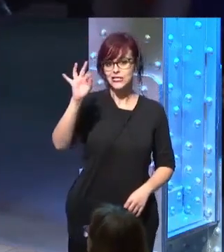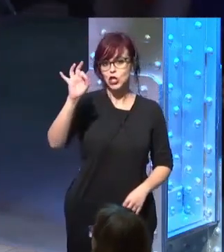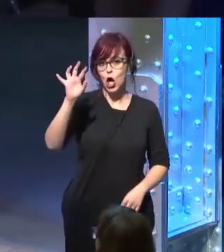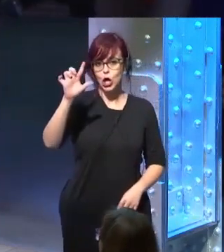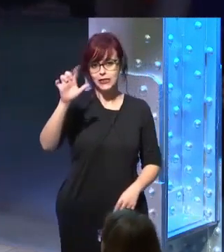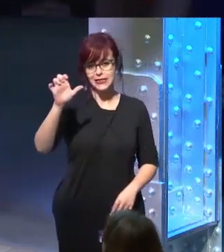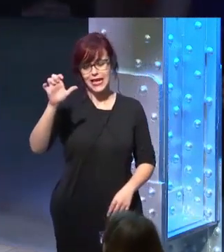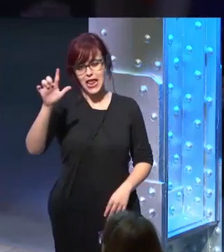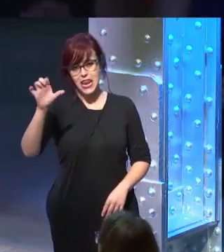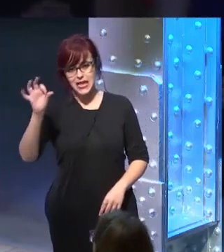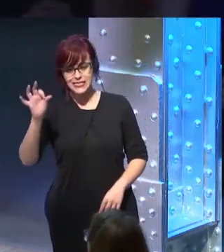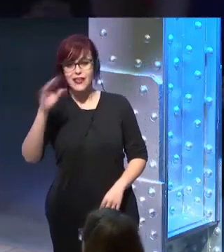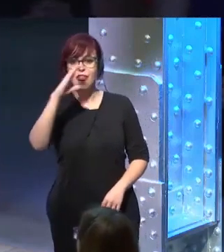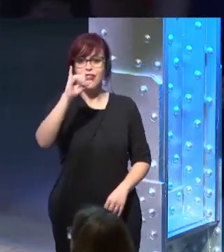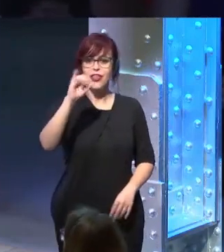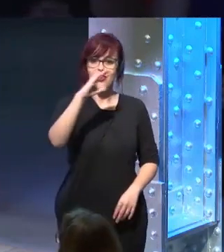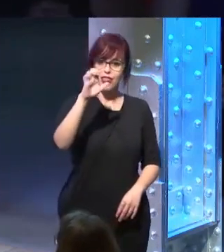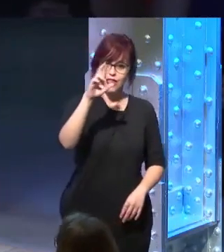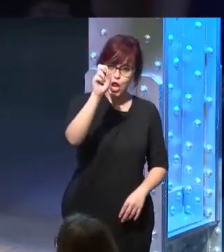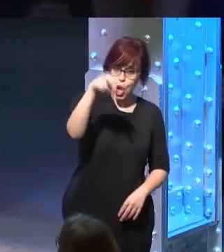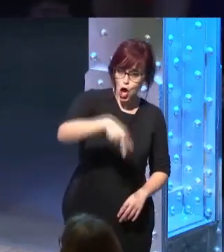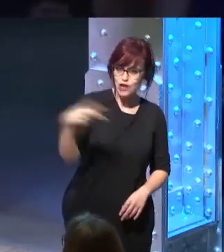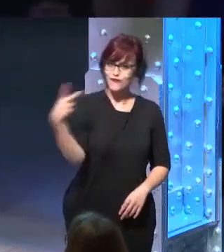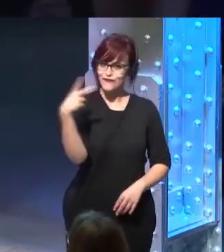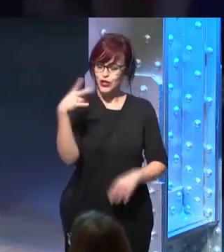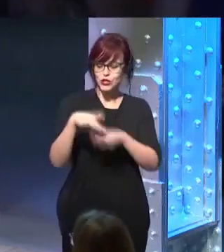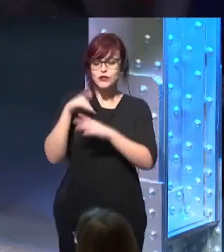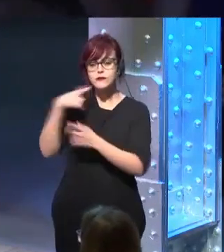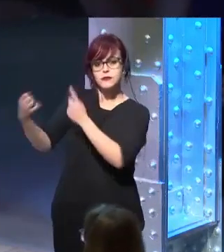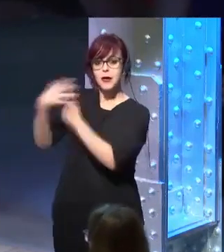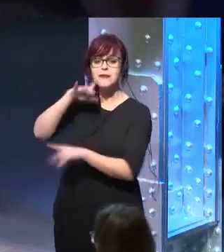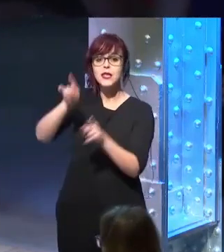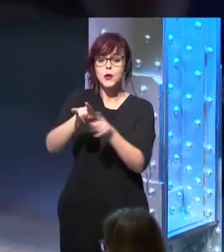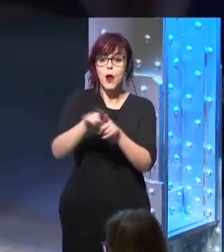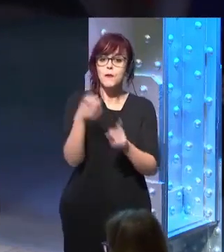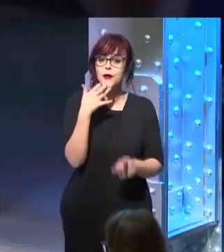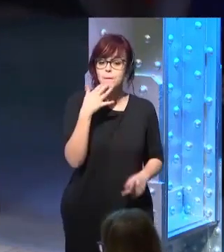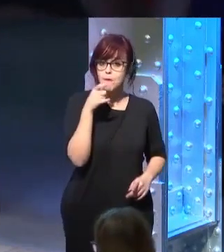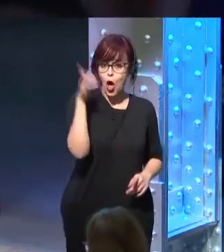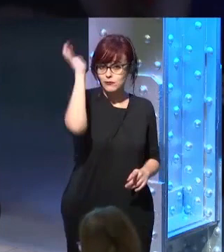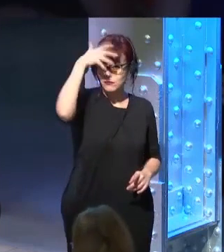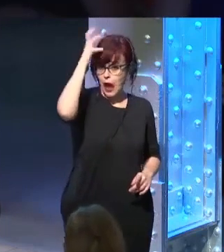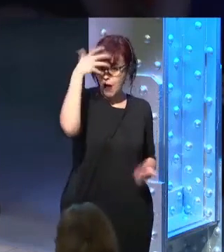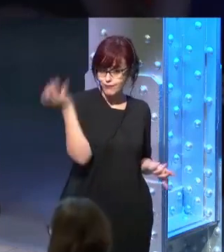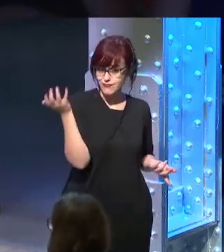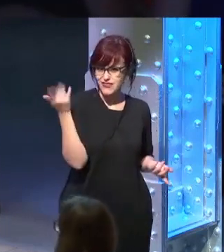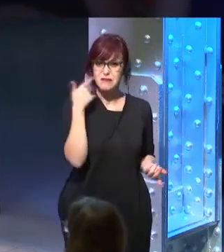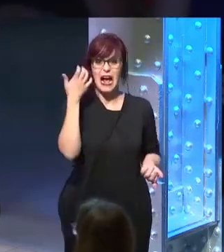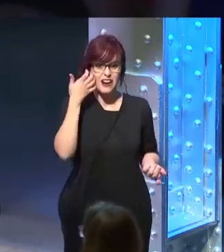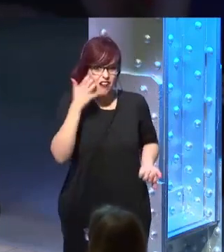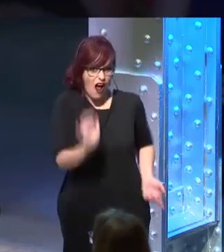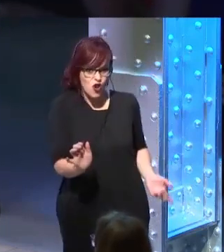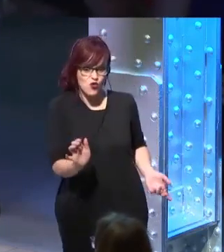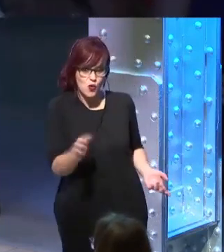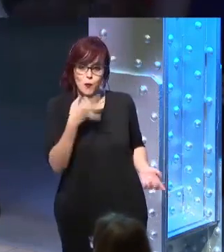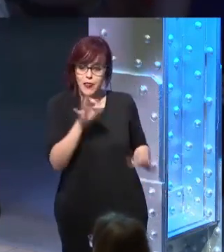hecho, en una parte, digo que el caso del señor Trump es un poco, podemos pensar que es un poco raro, pero